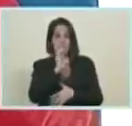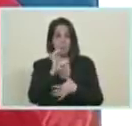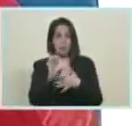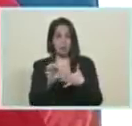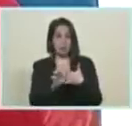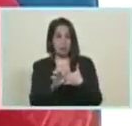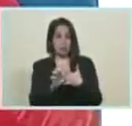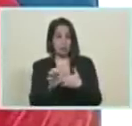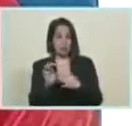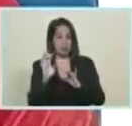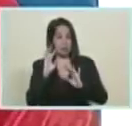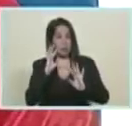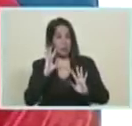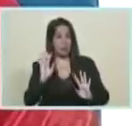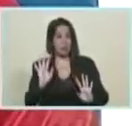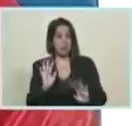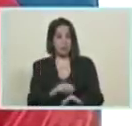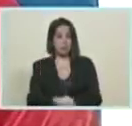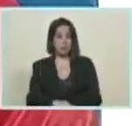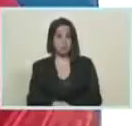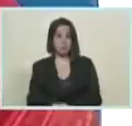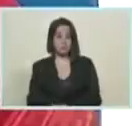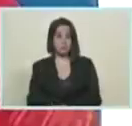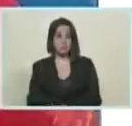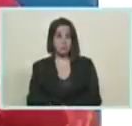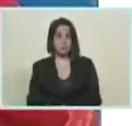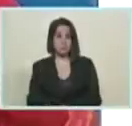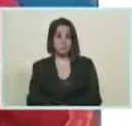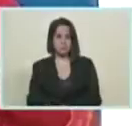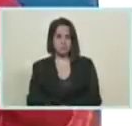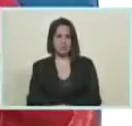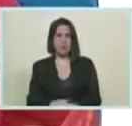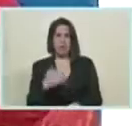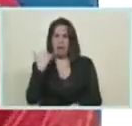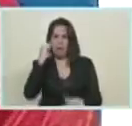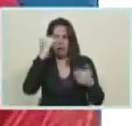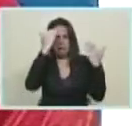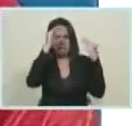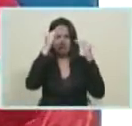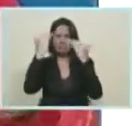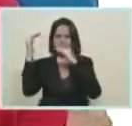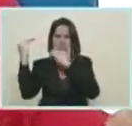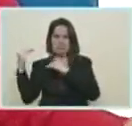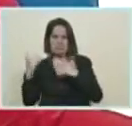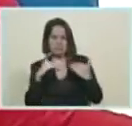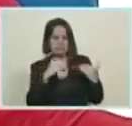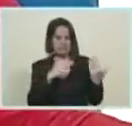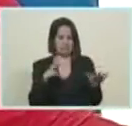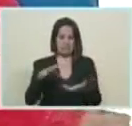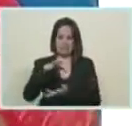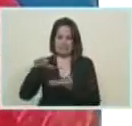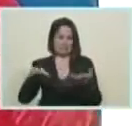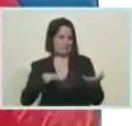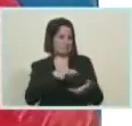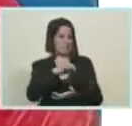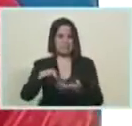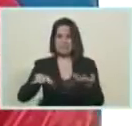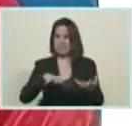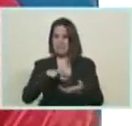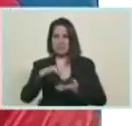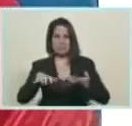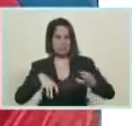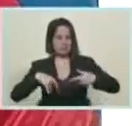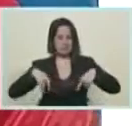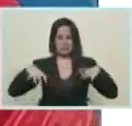A pesar, Wills, de los niveles de desorganización que había de la clase obrera,